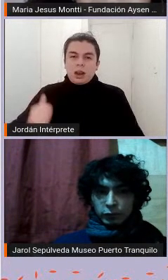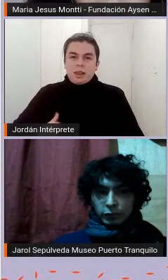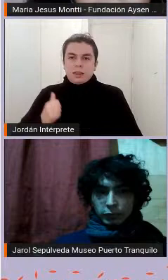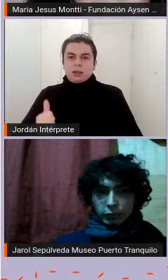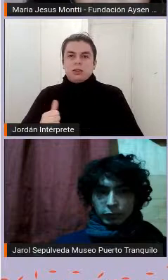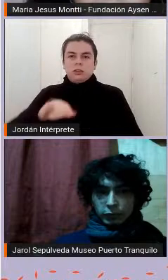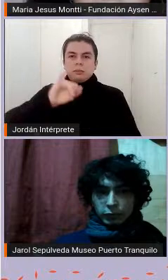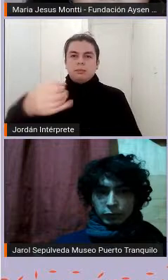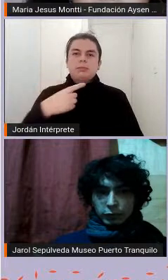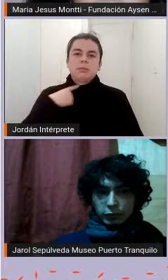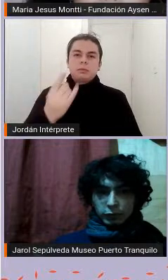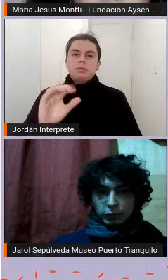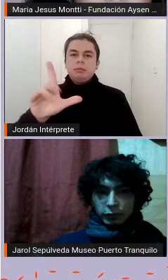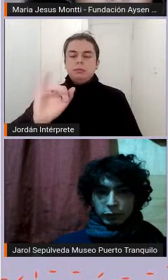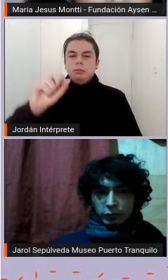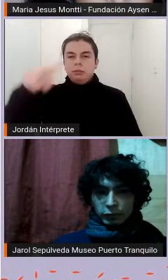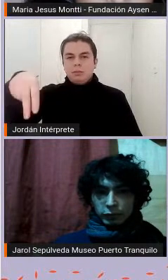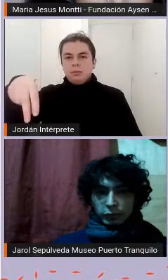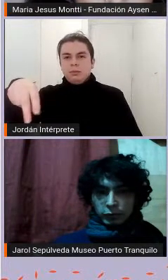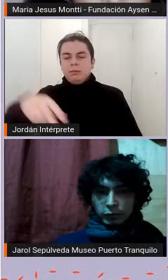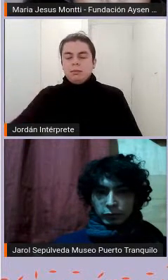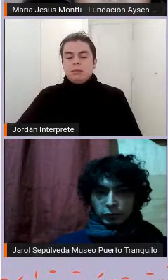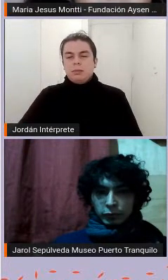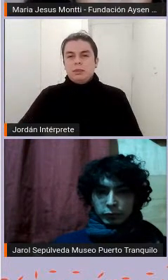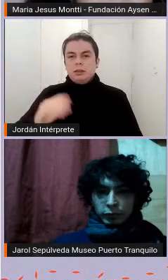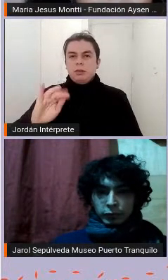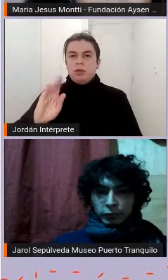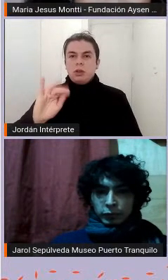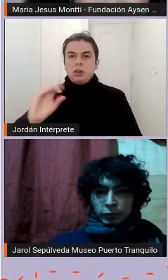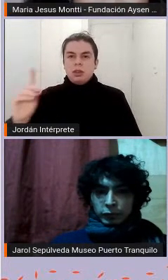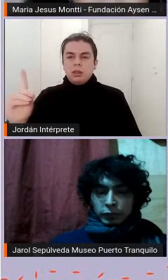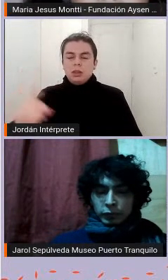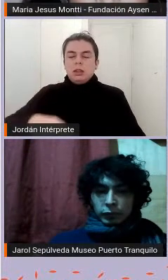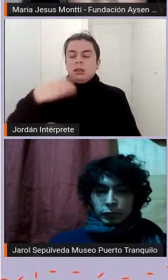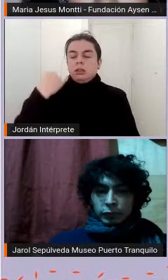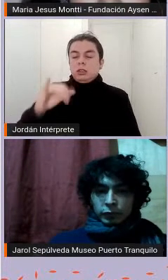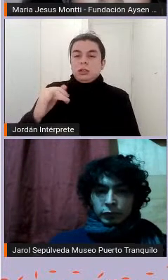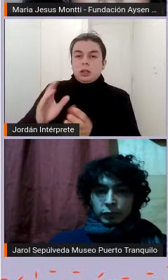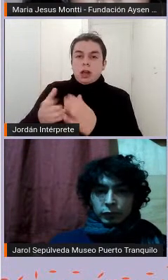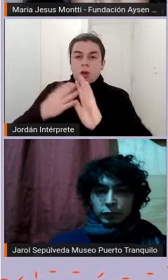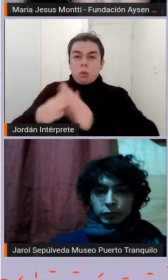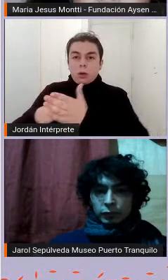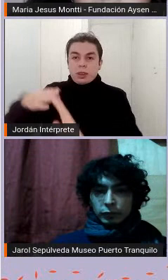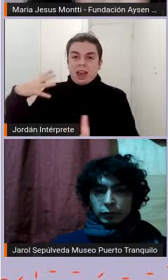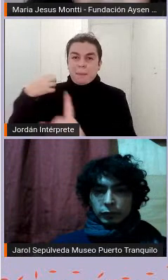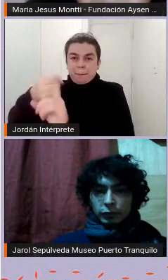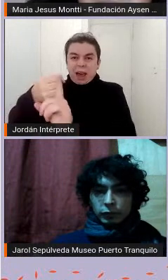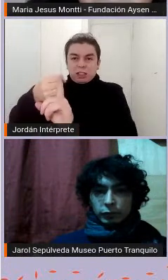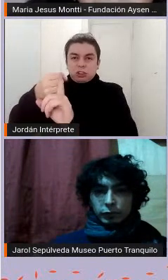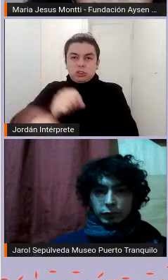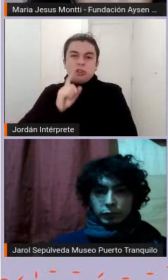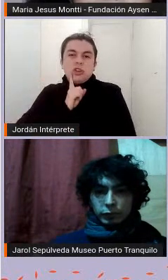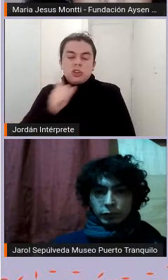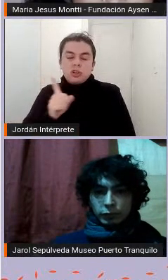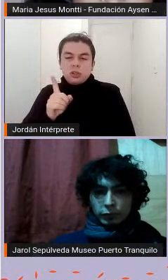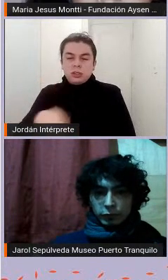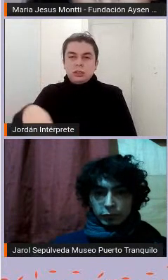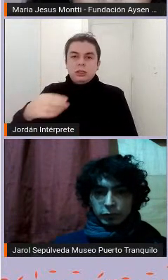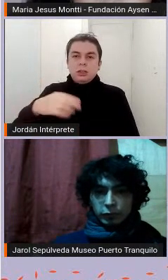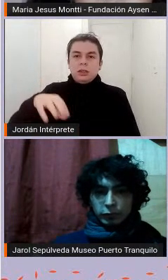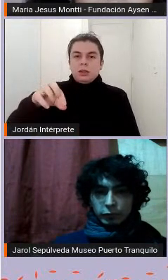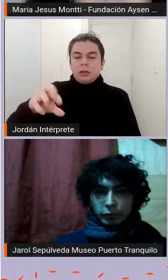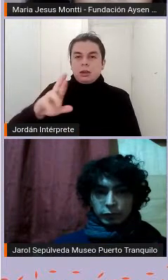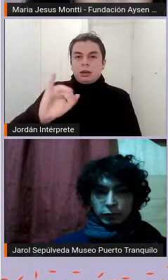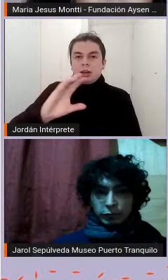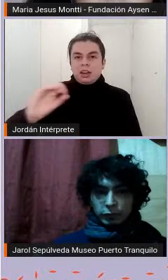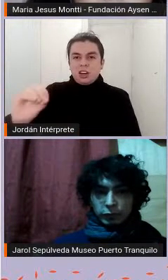comunidad que se impacta directamente es Puerto Río Tranquilo y las organizaciones asociadas son la Ilustre Municipalidad de Puerto Ibáñez,